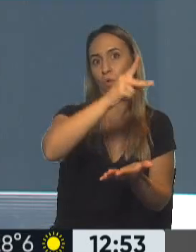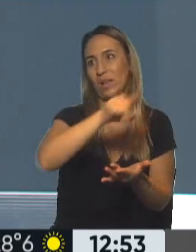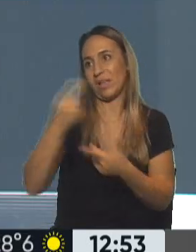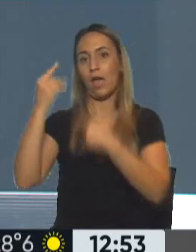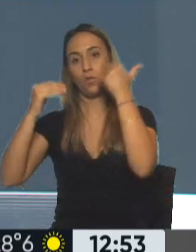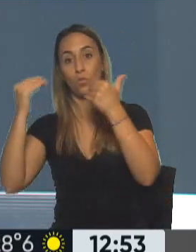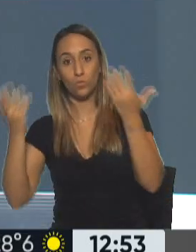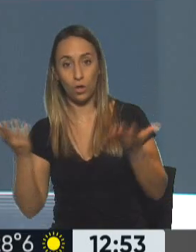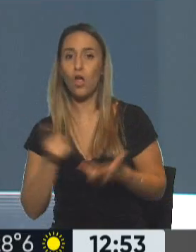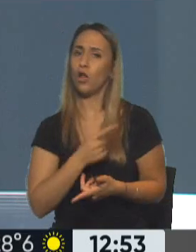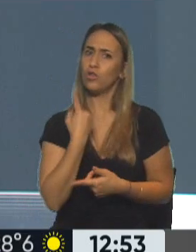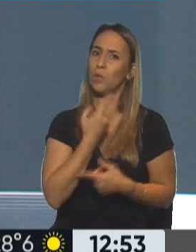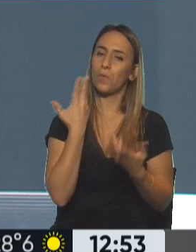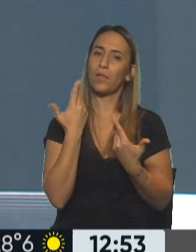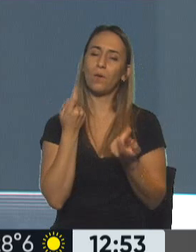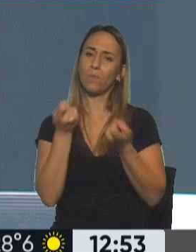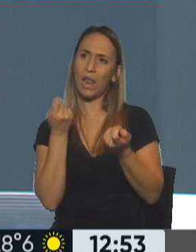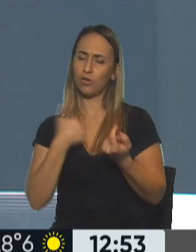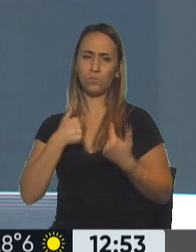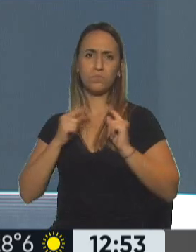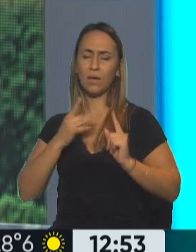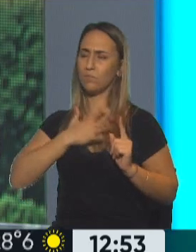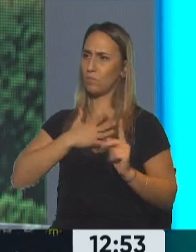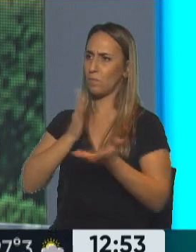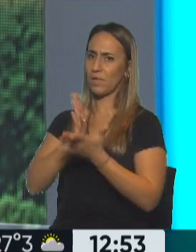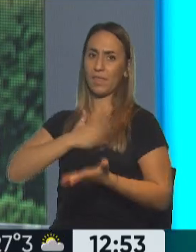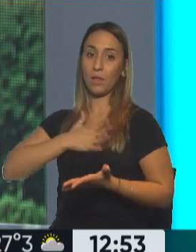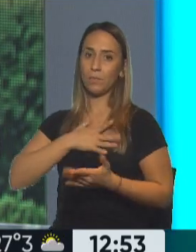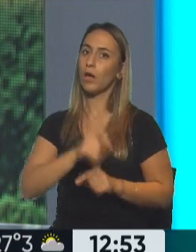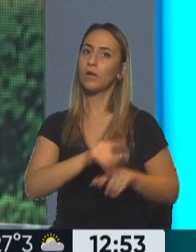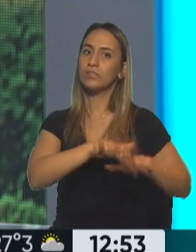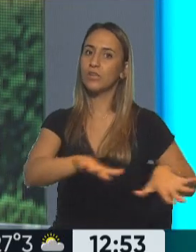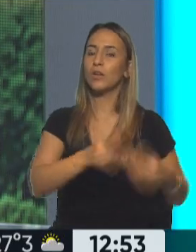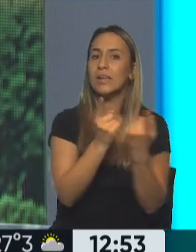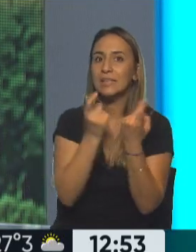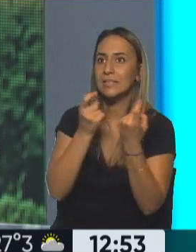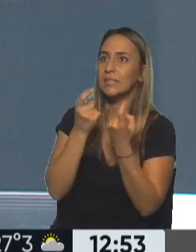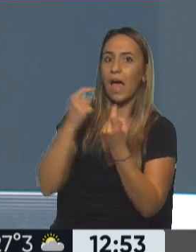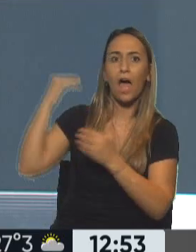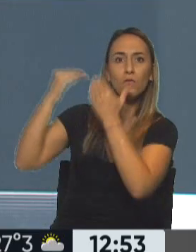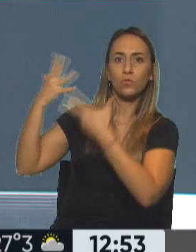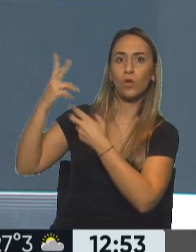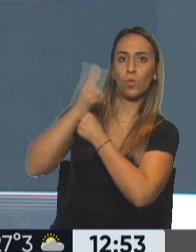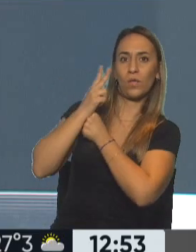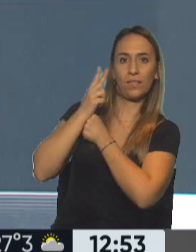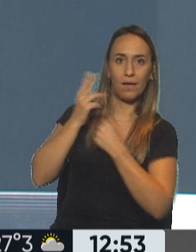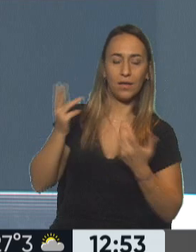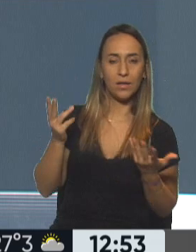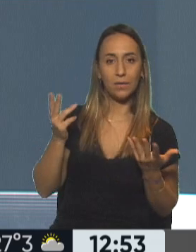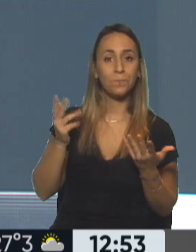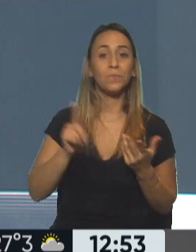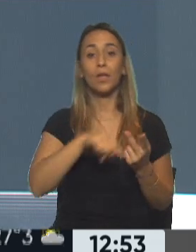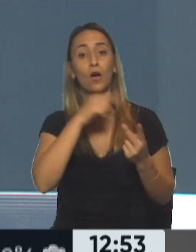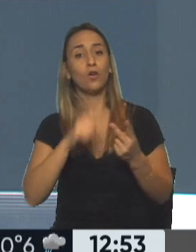podemos gestionar y agenciar por nosotras mismas. Los chicos y las nenas y los nenes dependen de los adultos. Exacto. Y la otra vulnerabilidad que